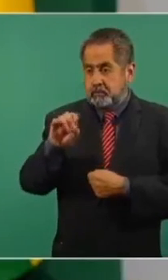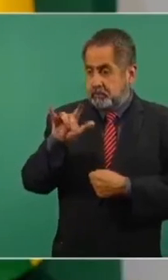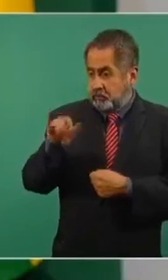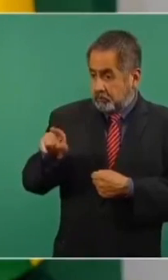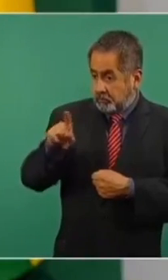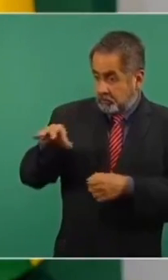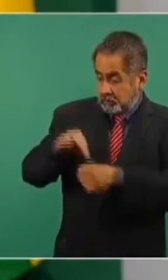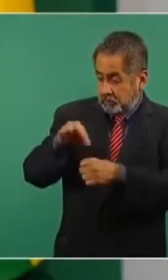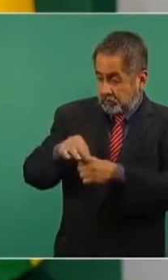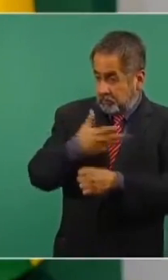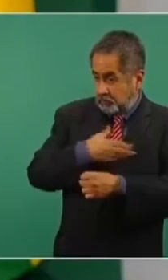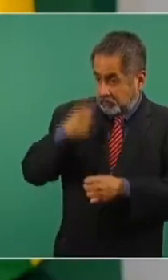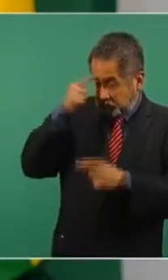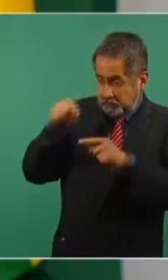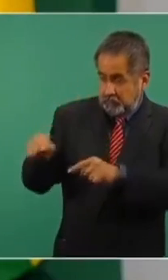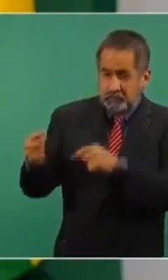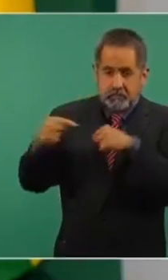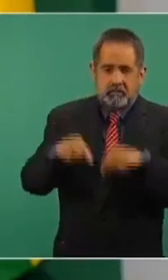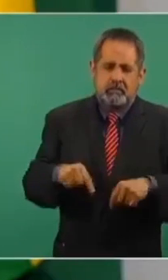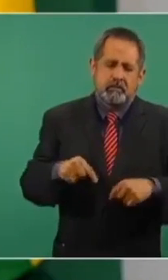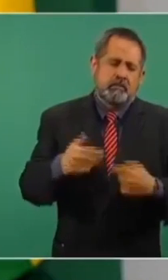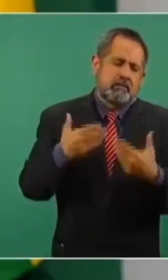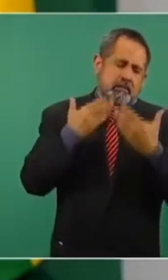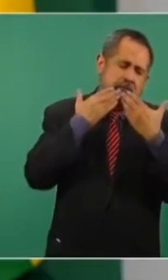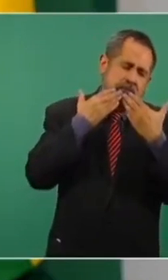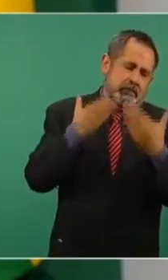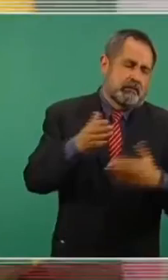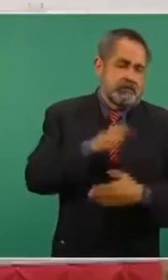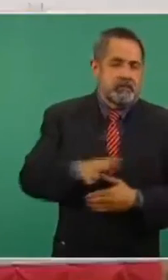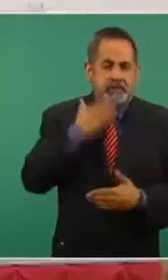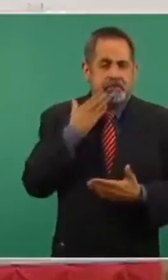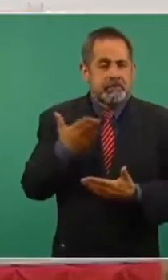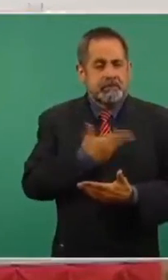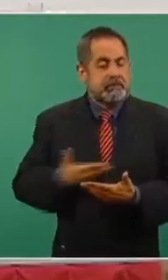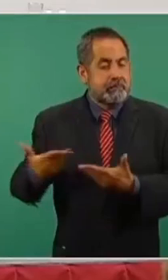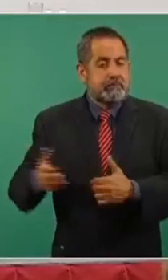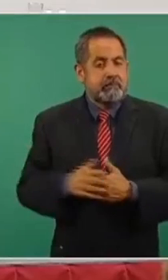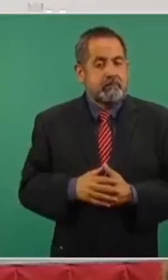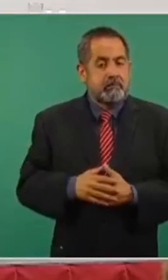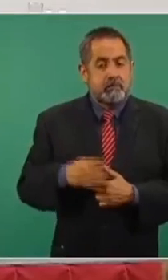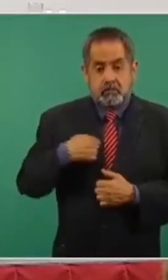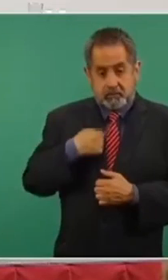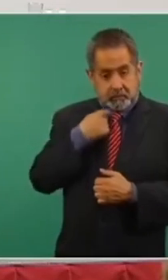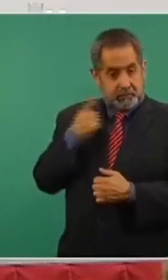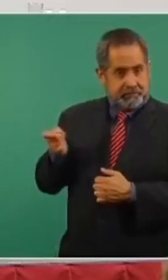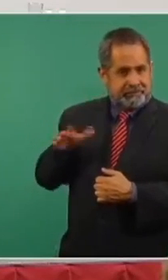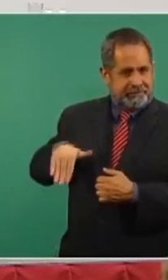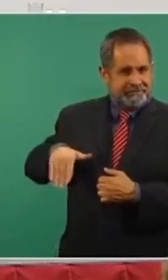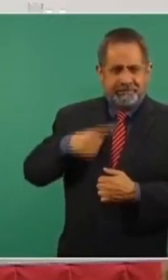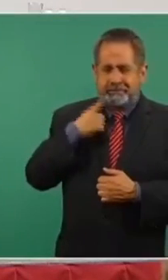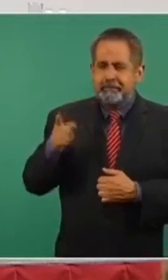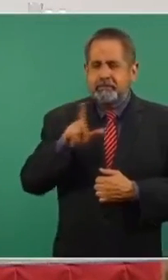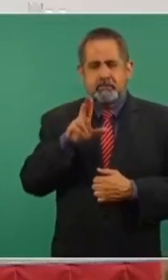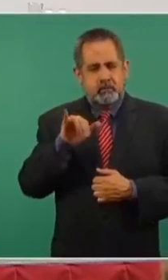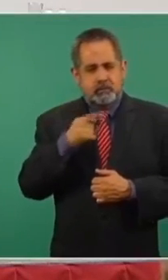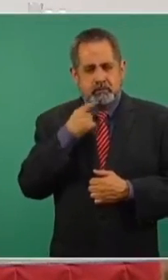ustedes aquí, presidente. Me decía Luis de